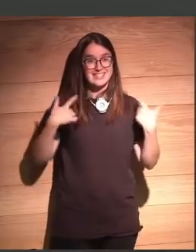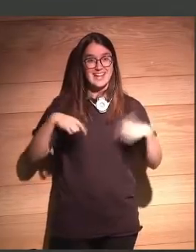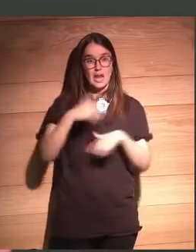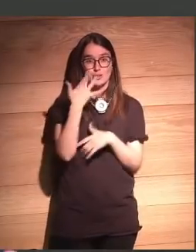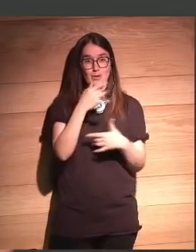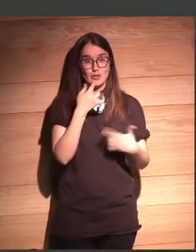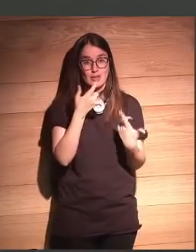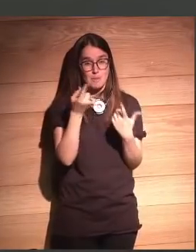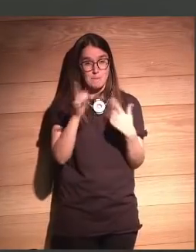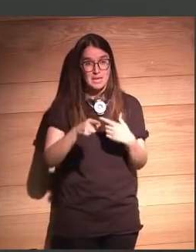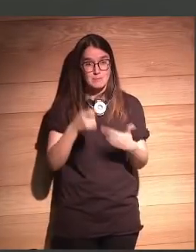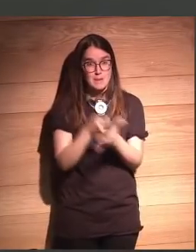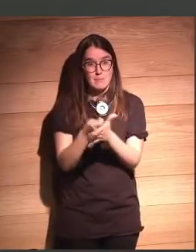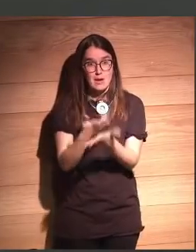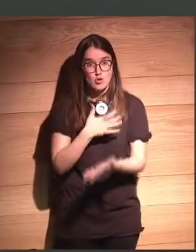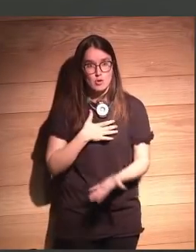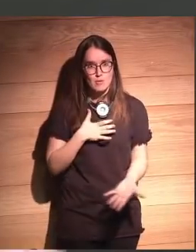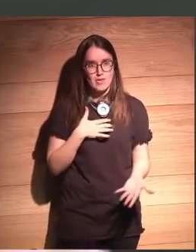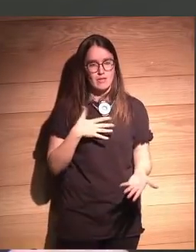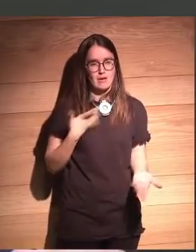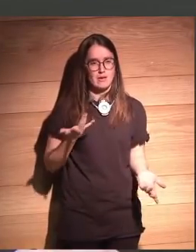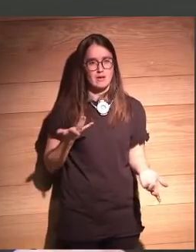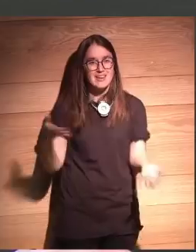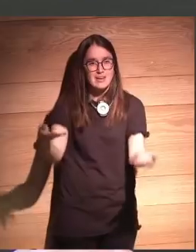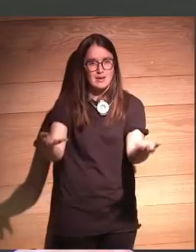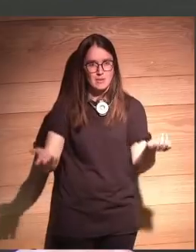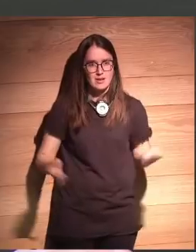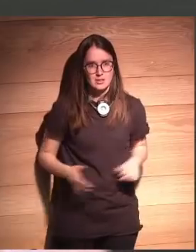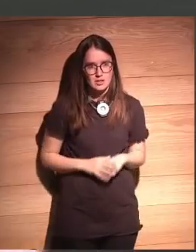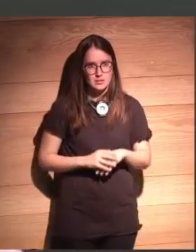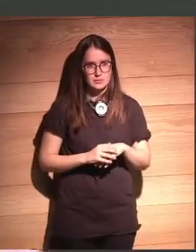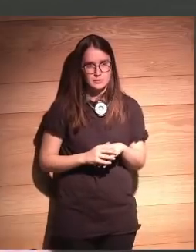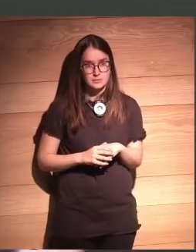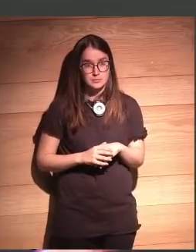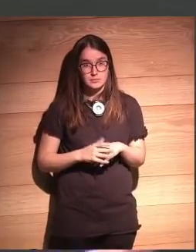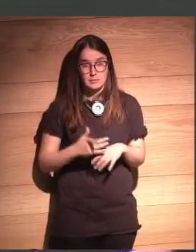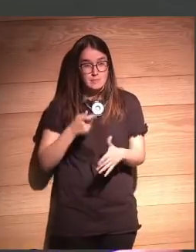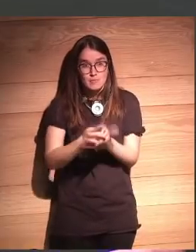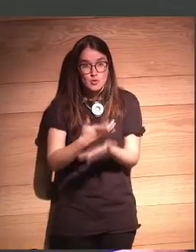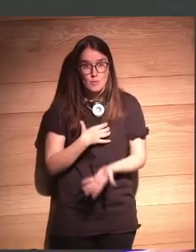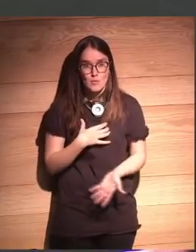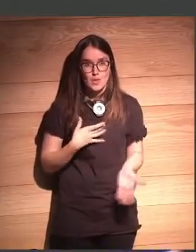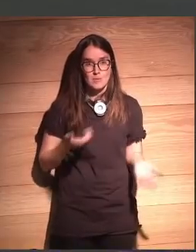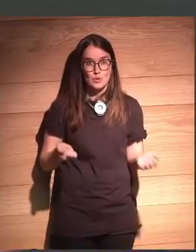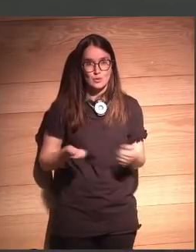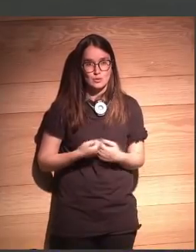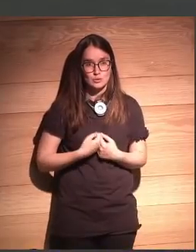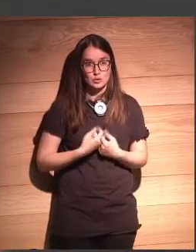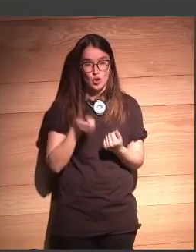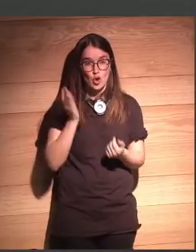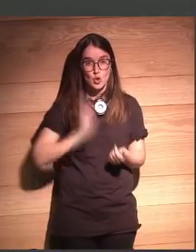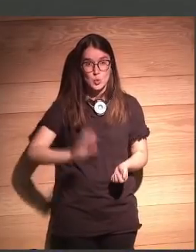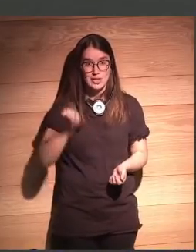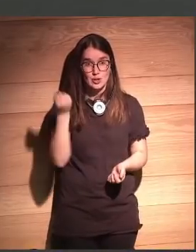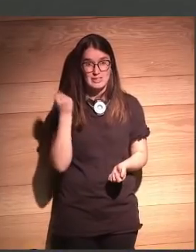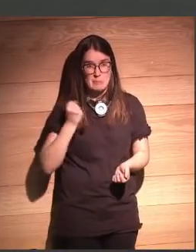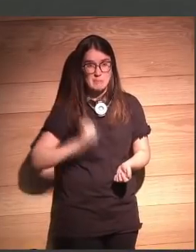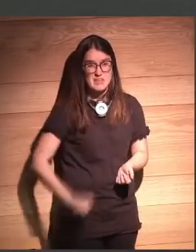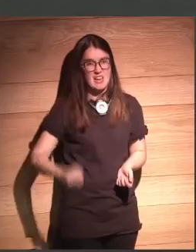a final de mes. Coño, ¿y aquí qué nos pasa? Que no llegamos a final de mes con los sueldos de mierda que